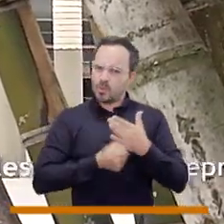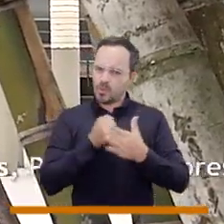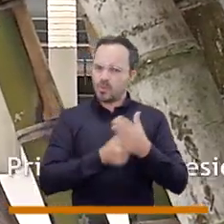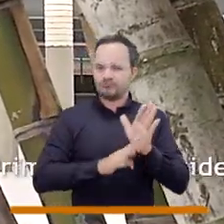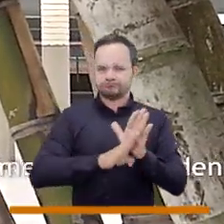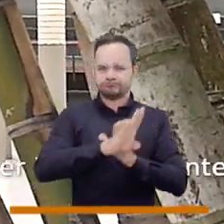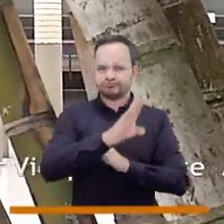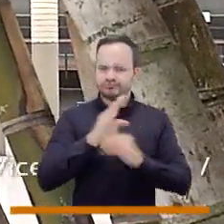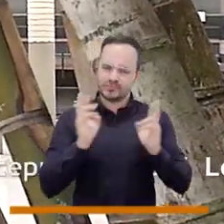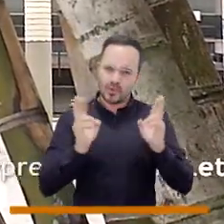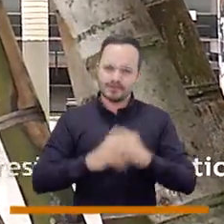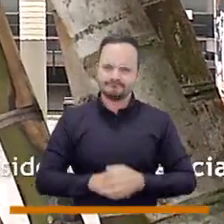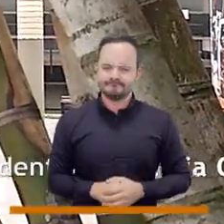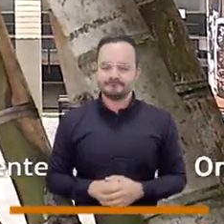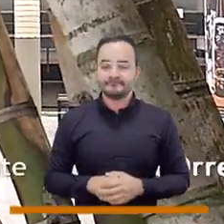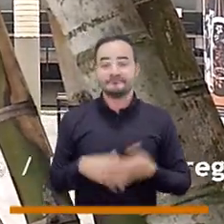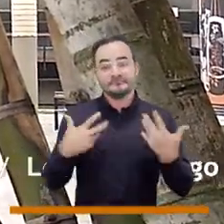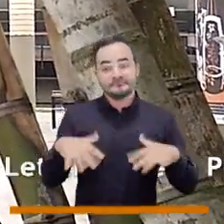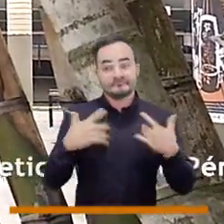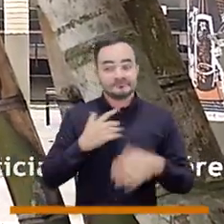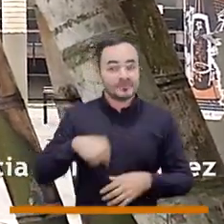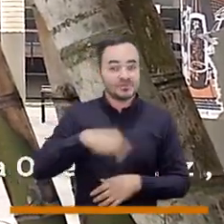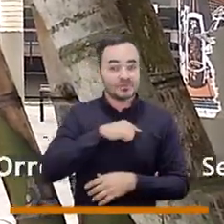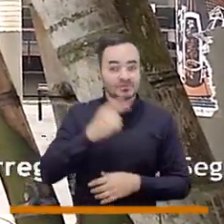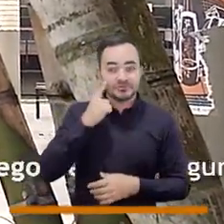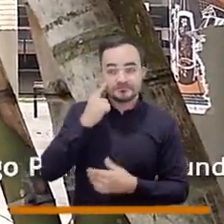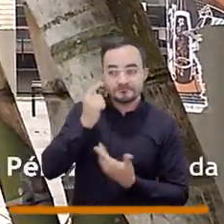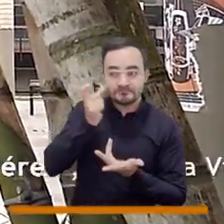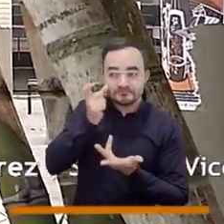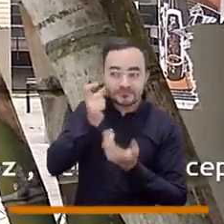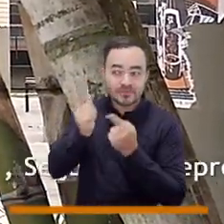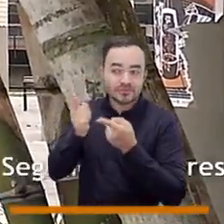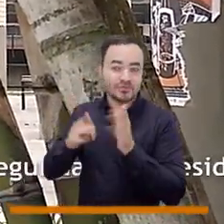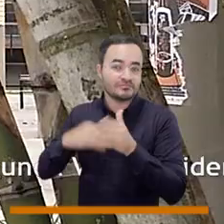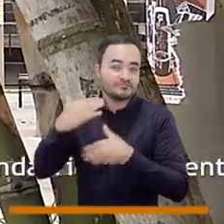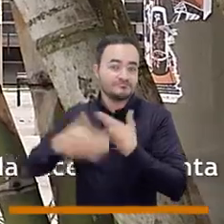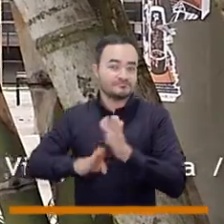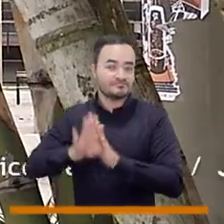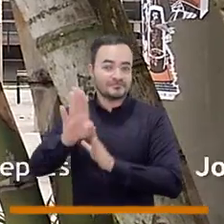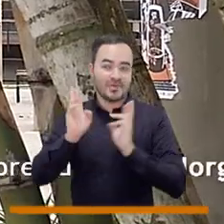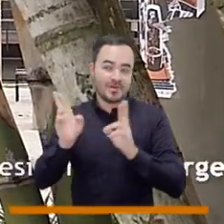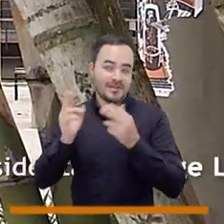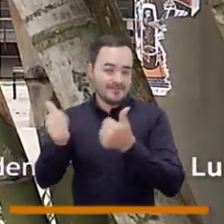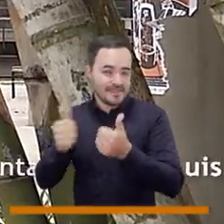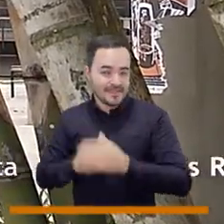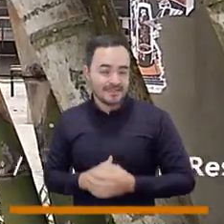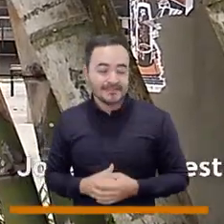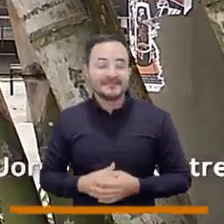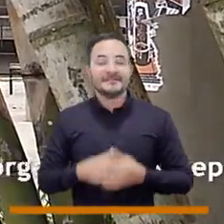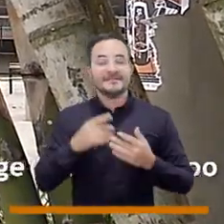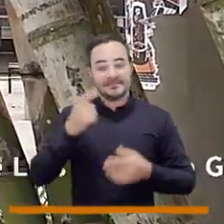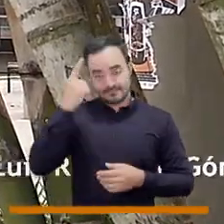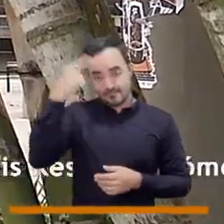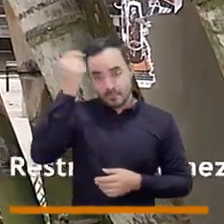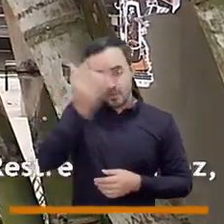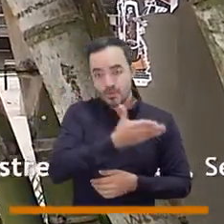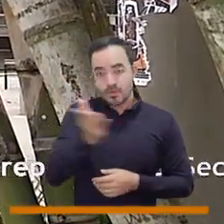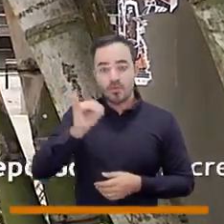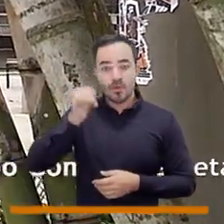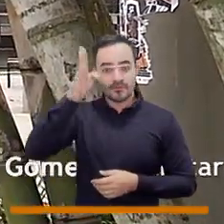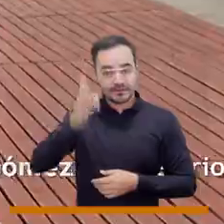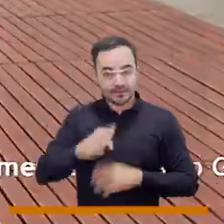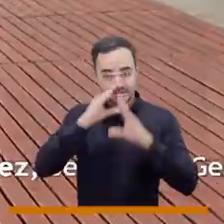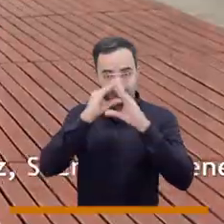Bueno, estaremos muy atentos, obviamente, cuál es el rumbo que toma su barco, concejal. Y los jueves a las 8 de la